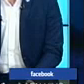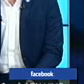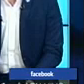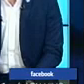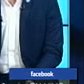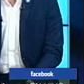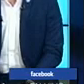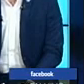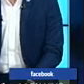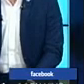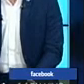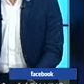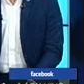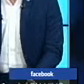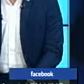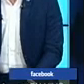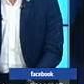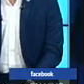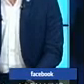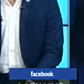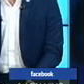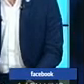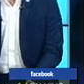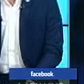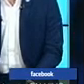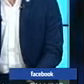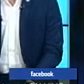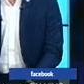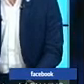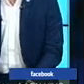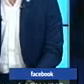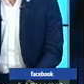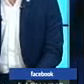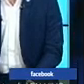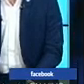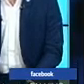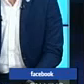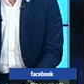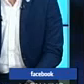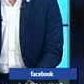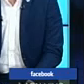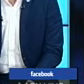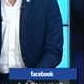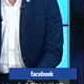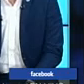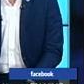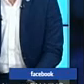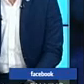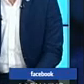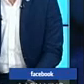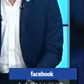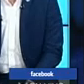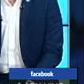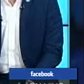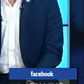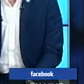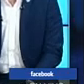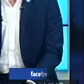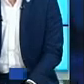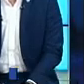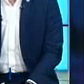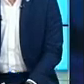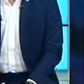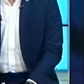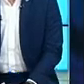en el que el propósito se supone que es la unión pero pareciera como que cuando no da los resultados que se esperan o los objetivos no son claros y se